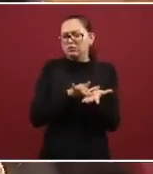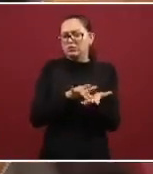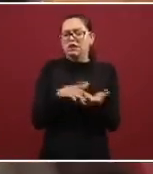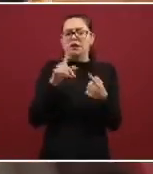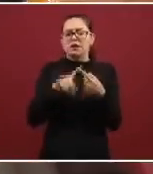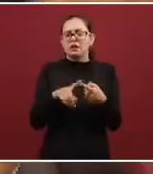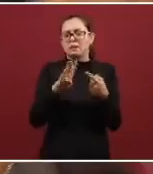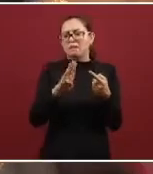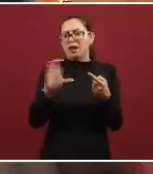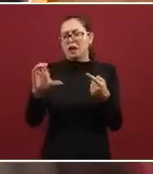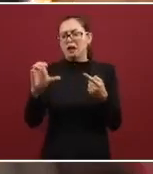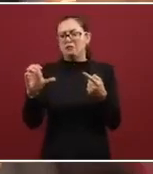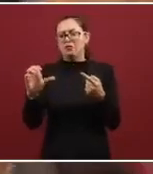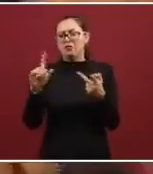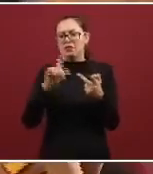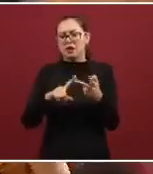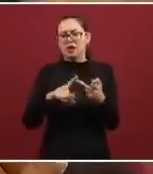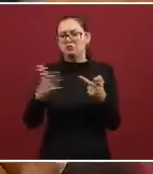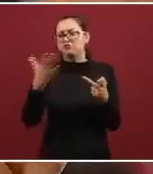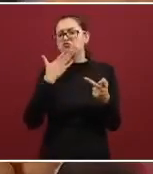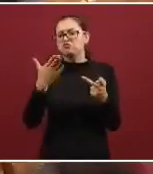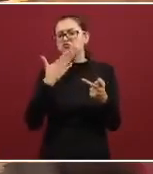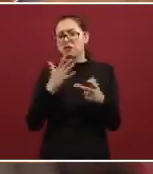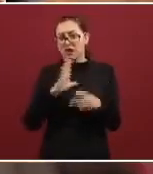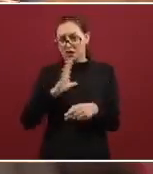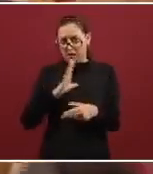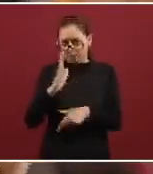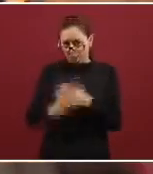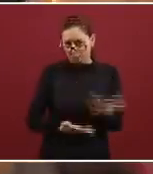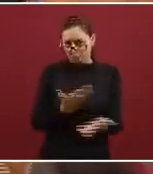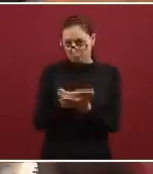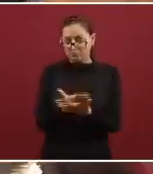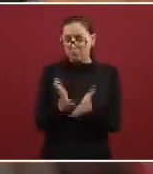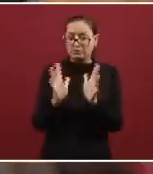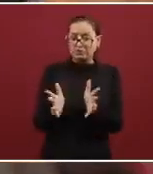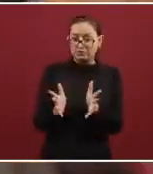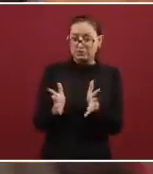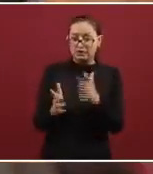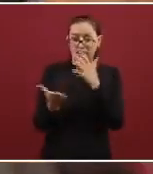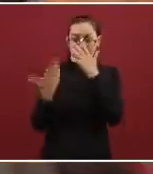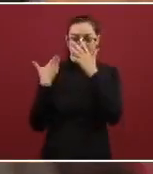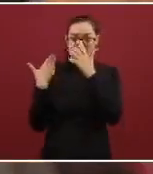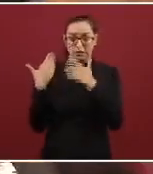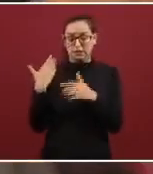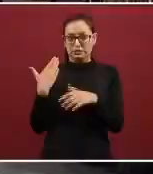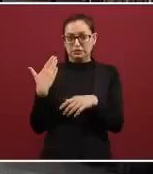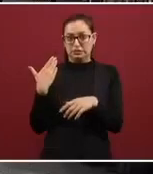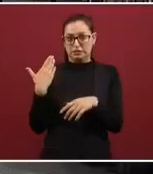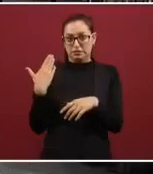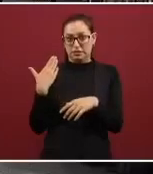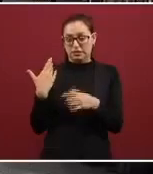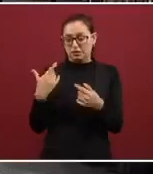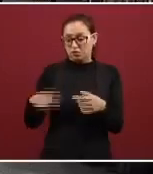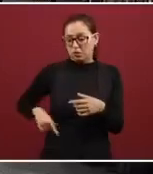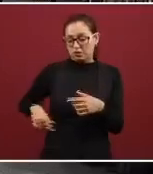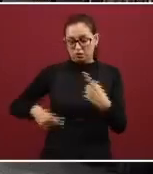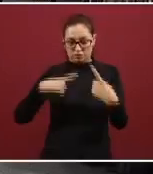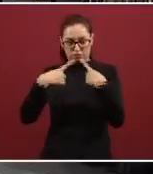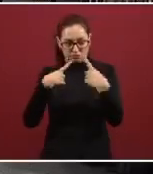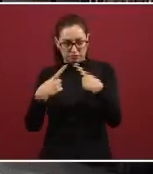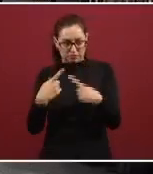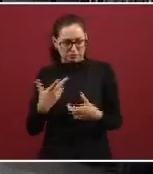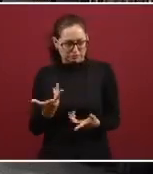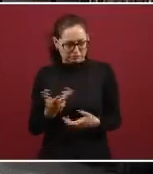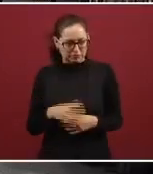Baja California y de Sonora propuestas de megaproyectos en las reuniones que hizo con gobernadores. Gracias. Sí,